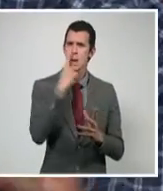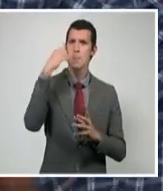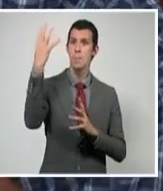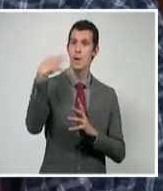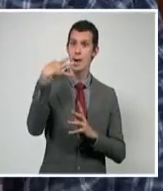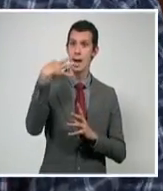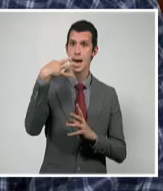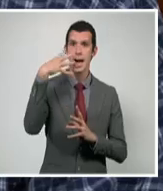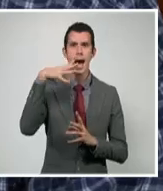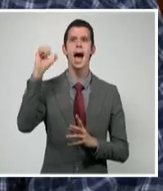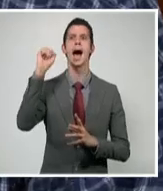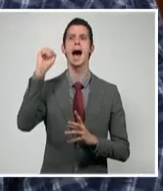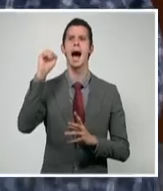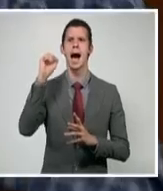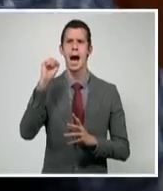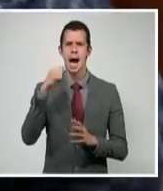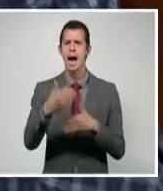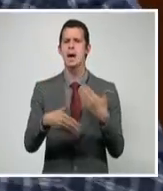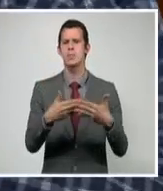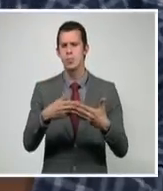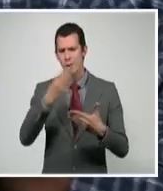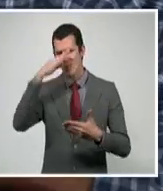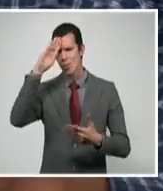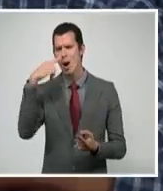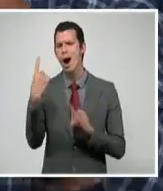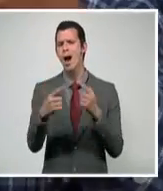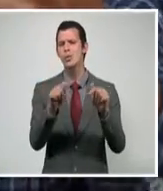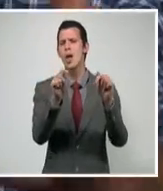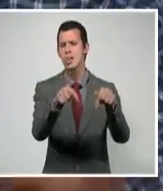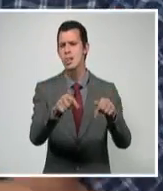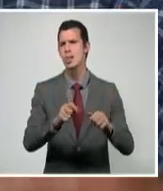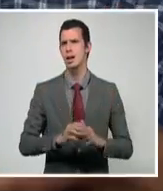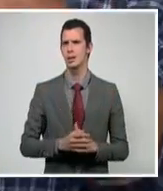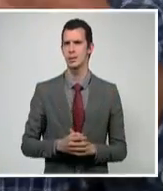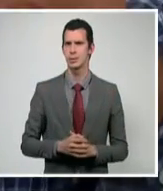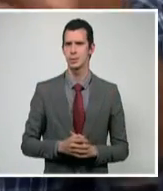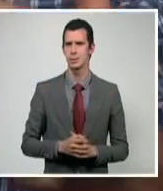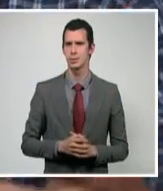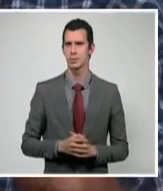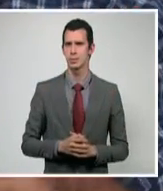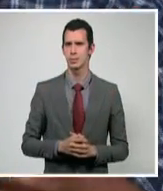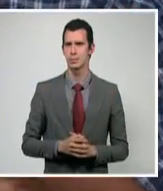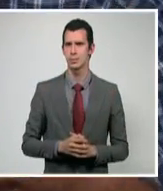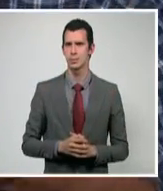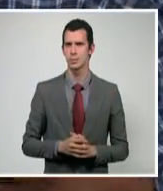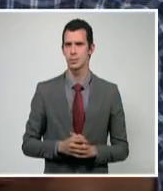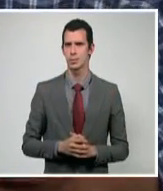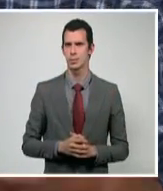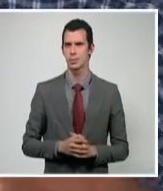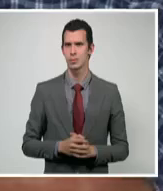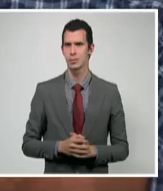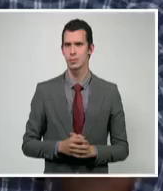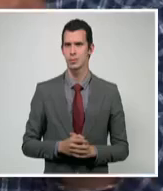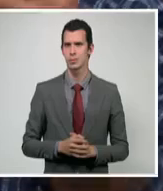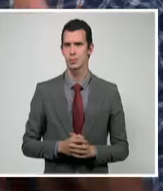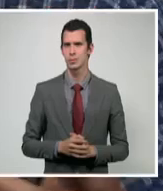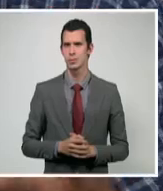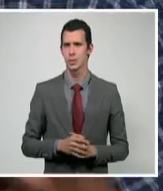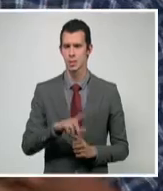arte se ha resentido como consecuencia de un incremento, pudiéramos decir,